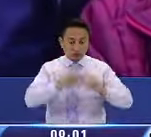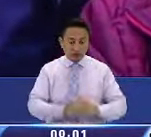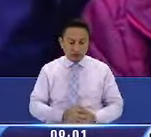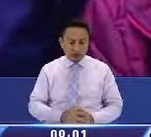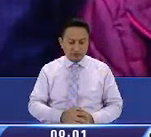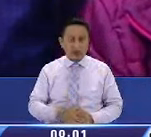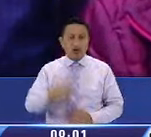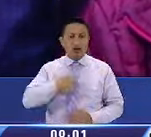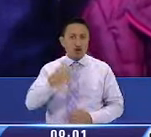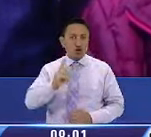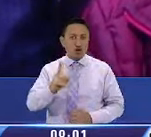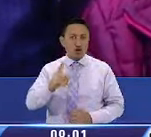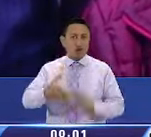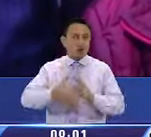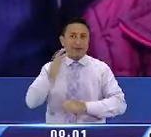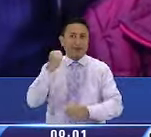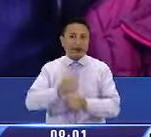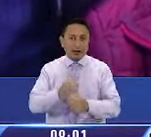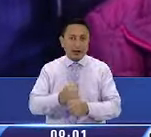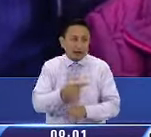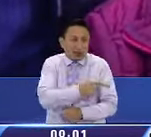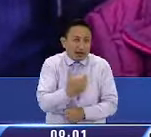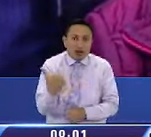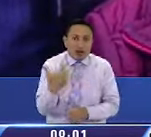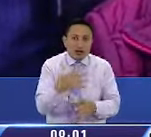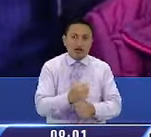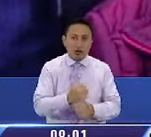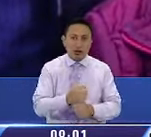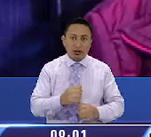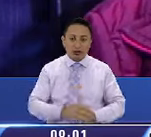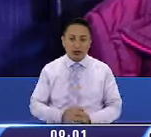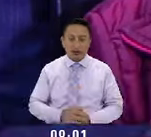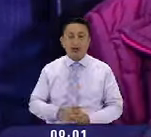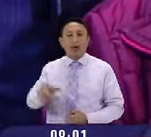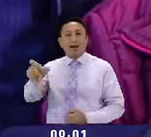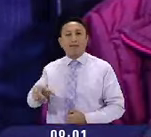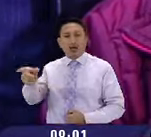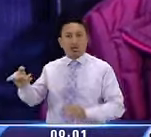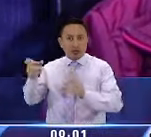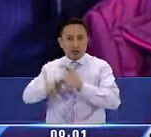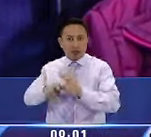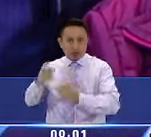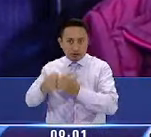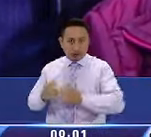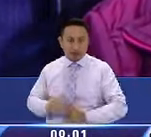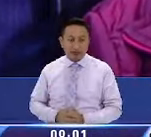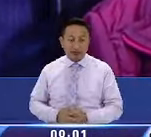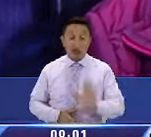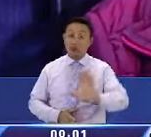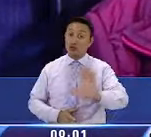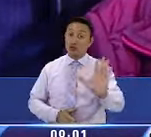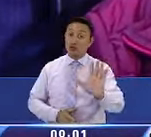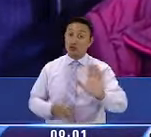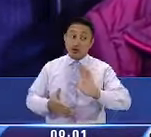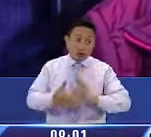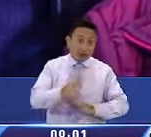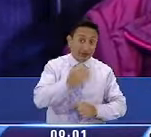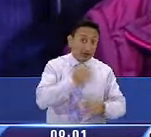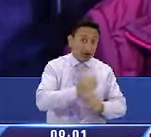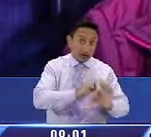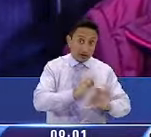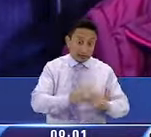salgo a trabajar porque no tengo las seguridades. También es perjudicar a los usuarios, señor Cabrera. No salir a trabajar